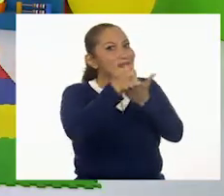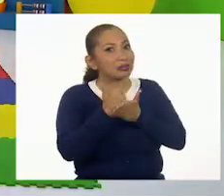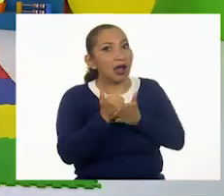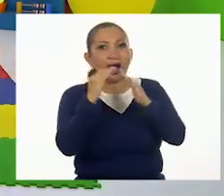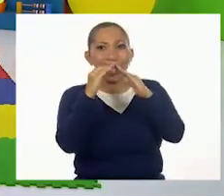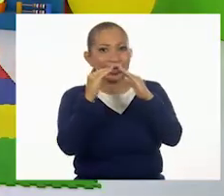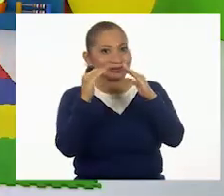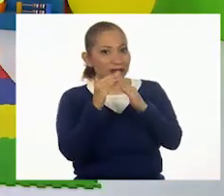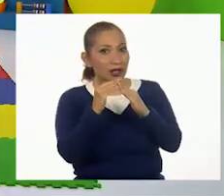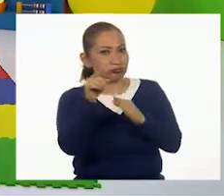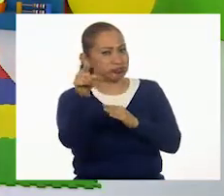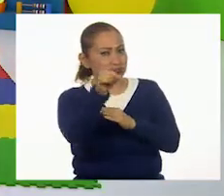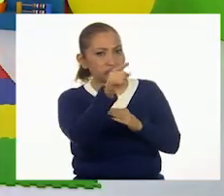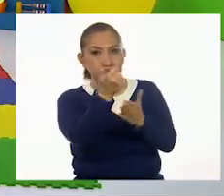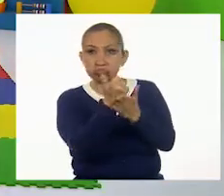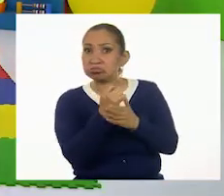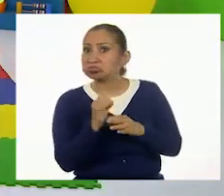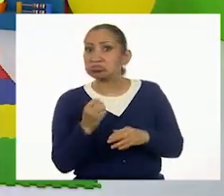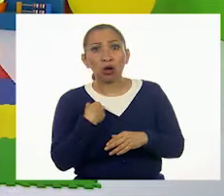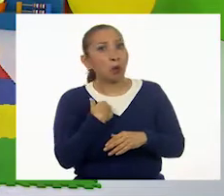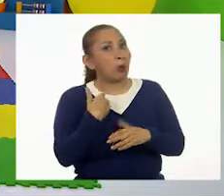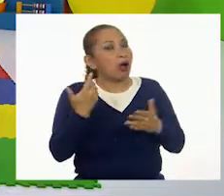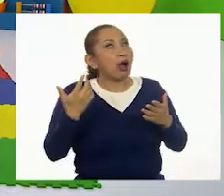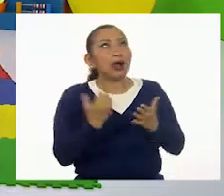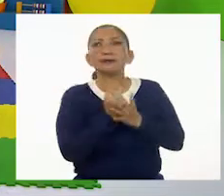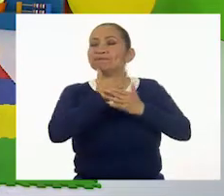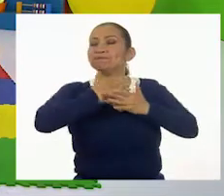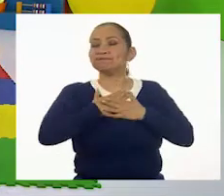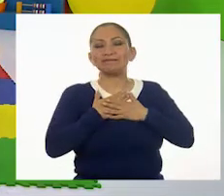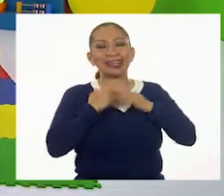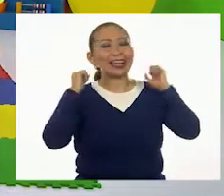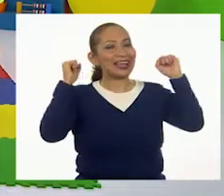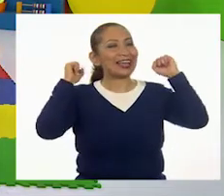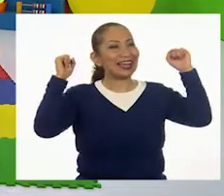en casa. Sin ustedes, no lo hubiera logrado.